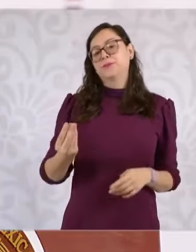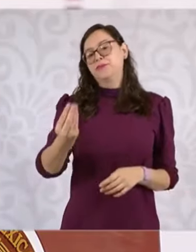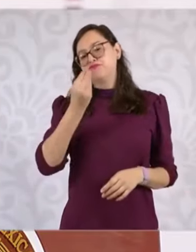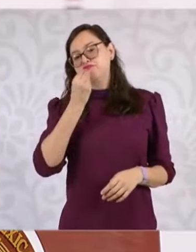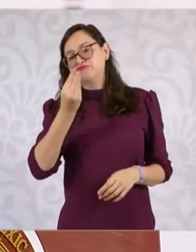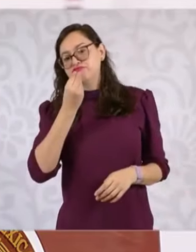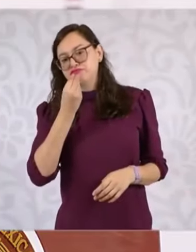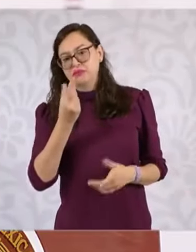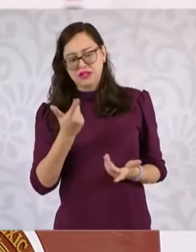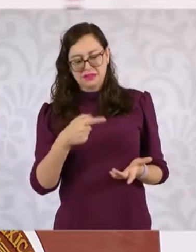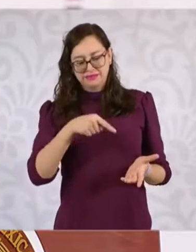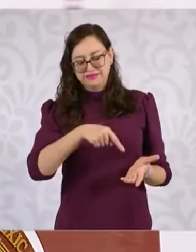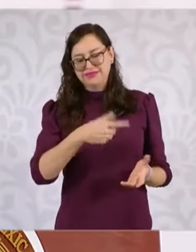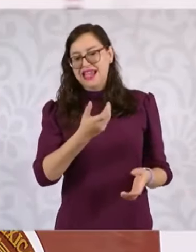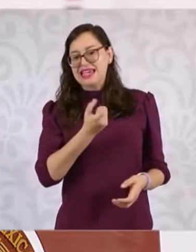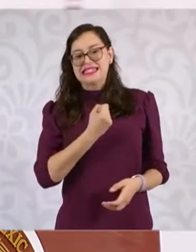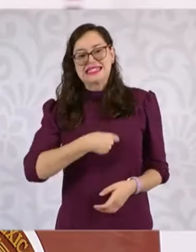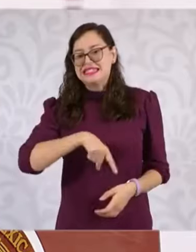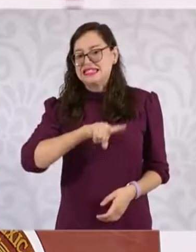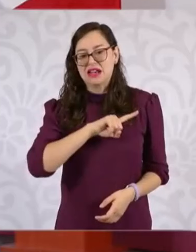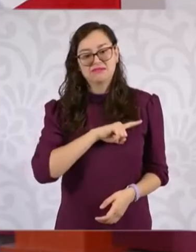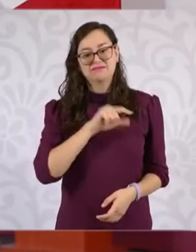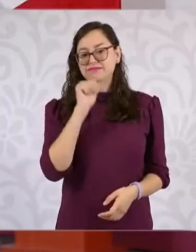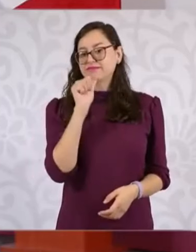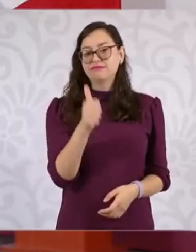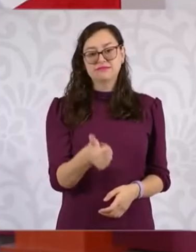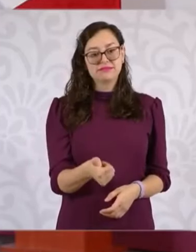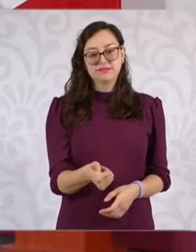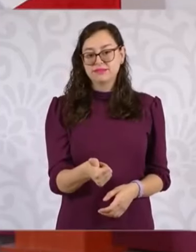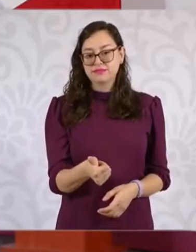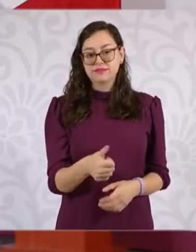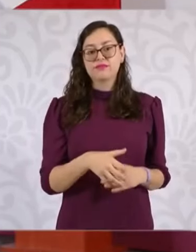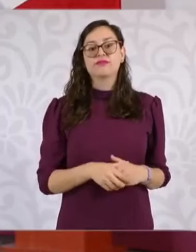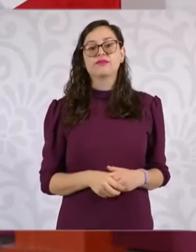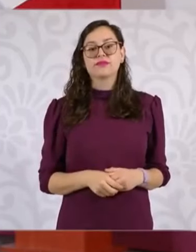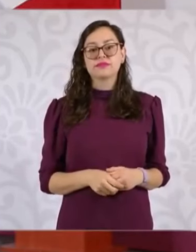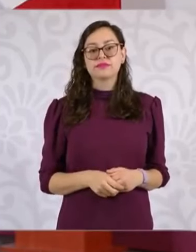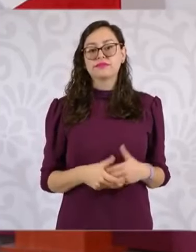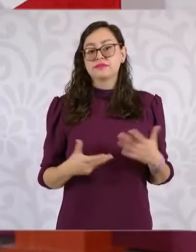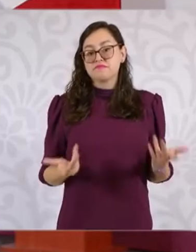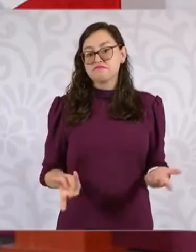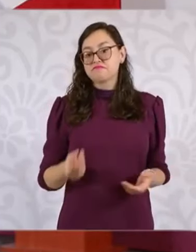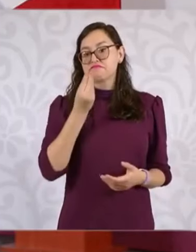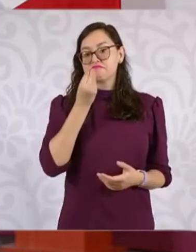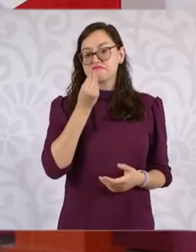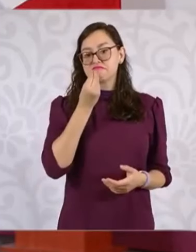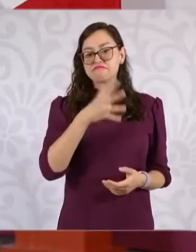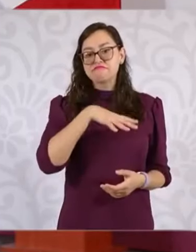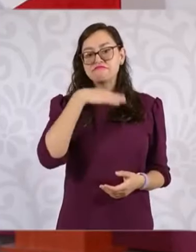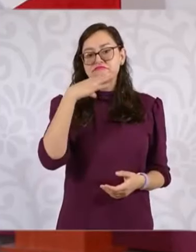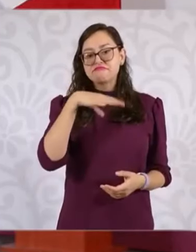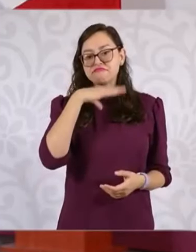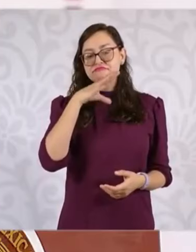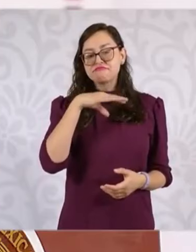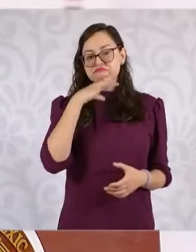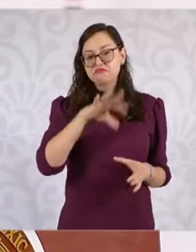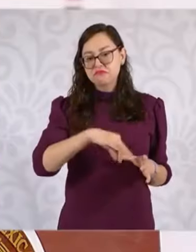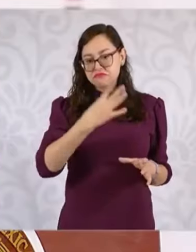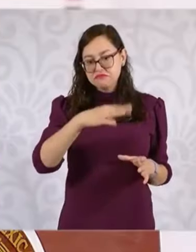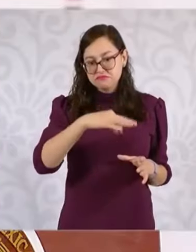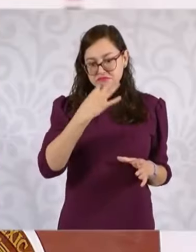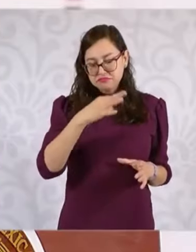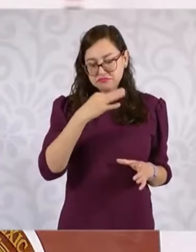con muy poco valor nutricional, la comida conocida como chatarra. Un estudio que